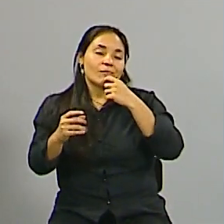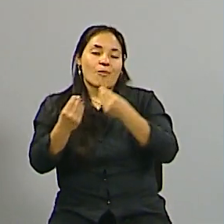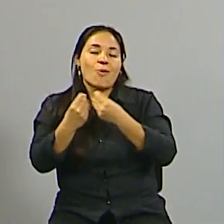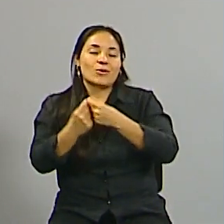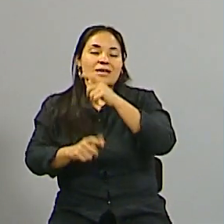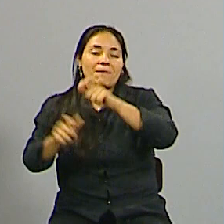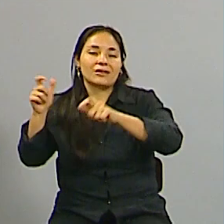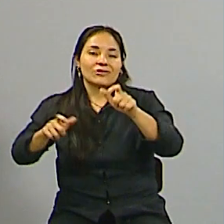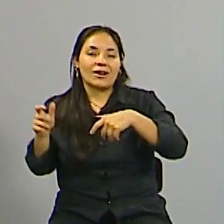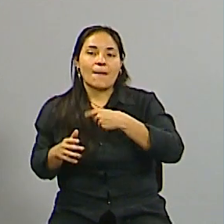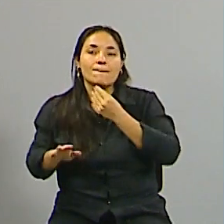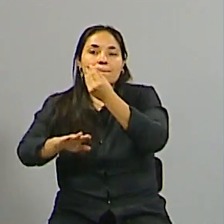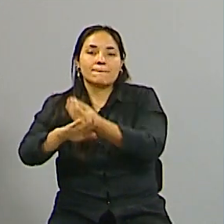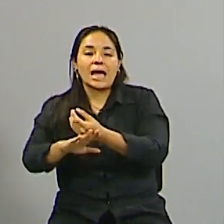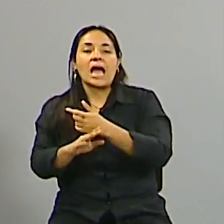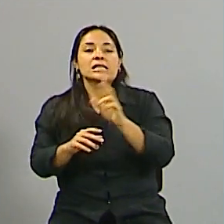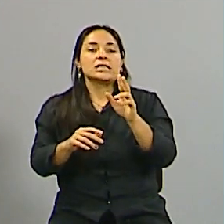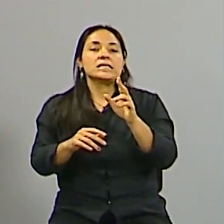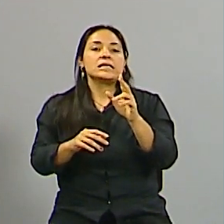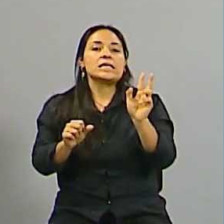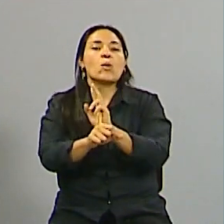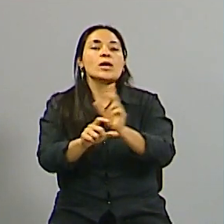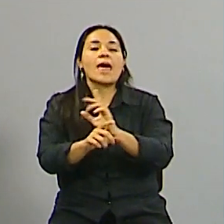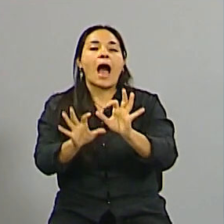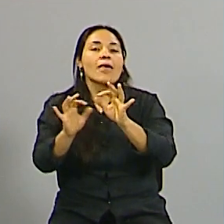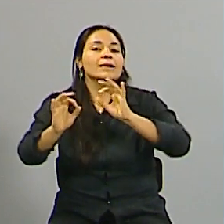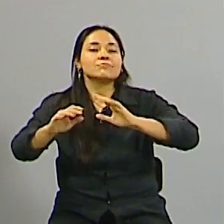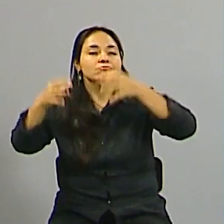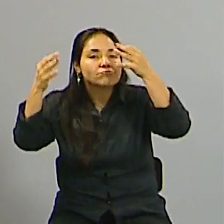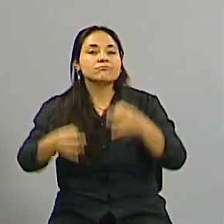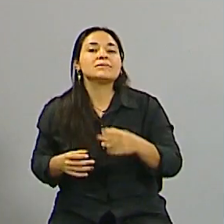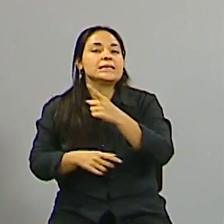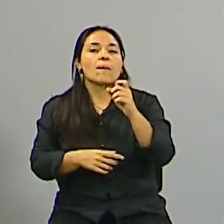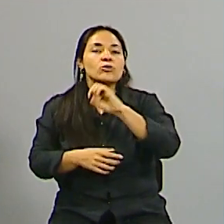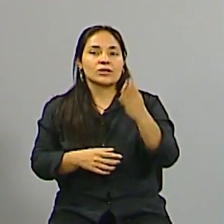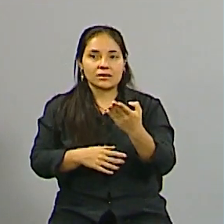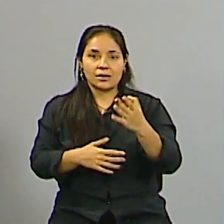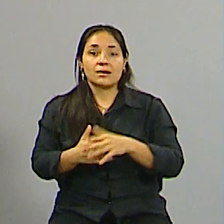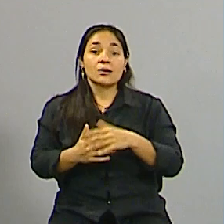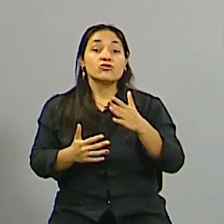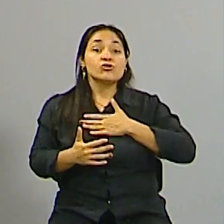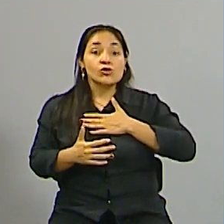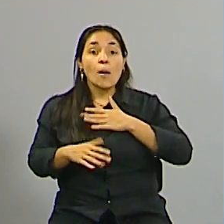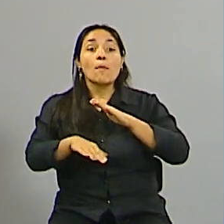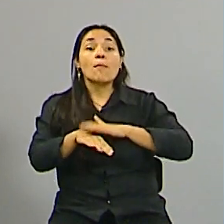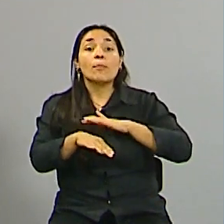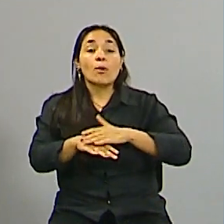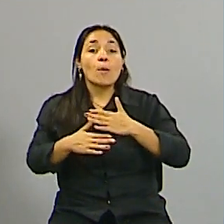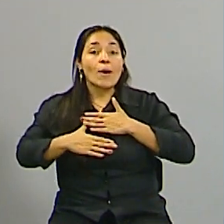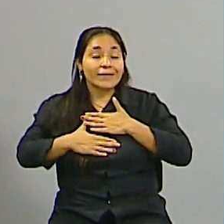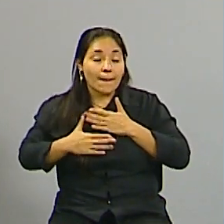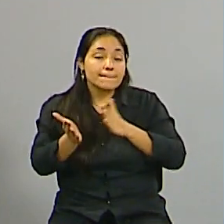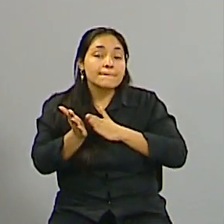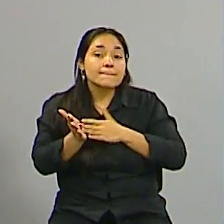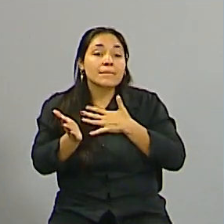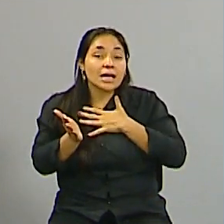cero. Nosotros decíamos, no. Mi propuesta es que ustedes se sientan un poquito más seguros y que el delincuente se sienta un poquito más con miedo y poder trabajar de